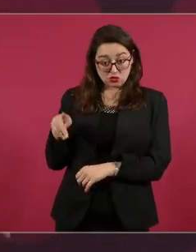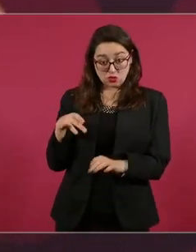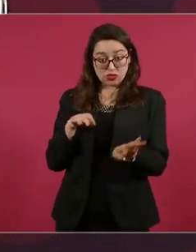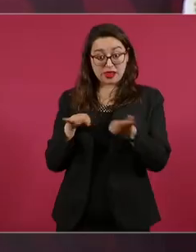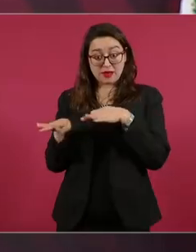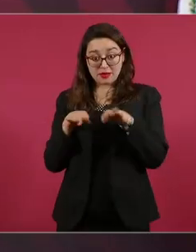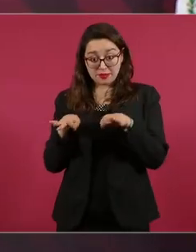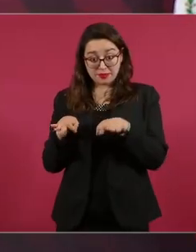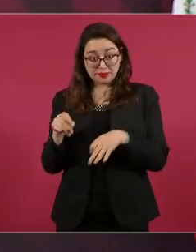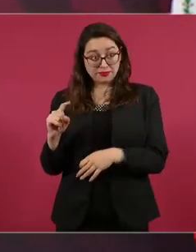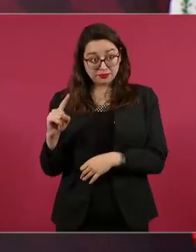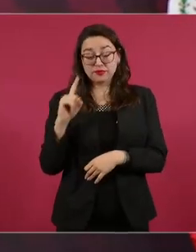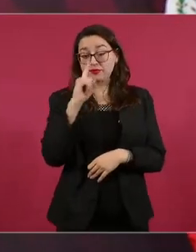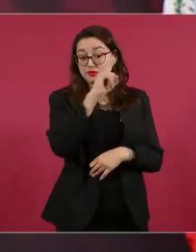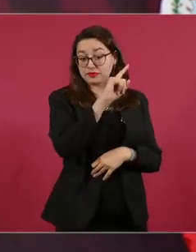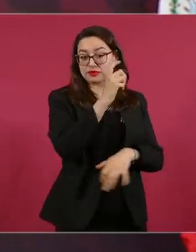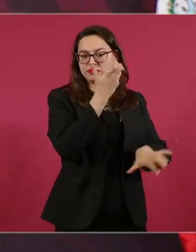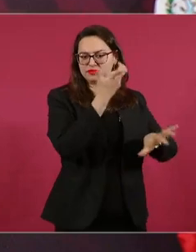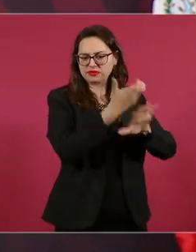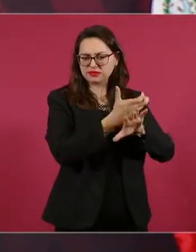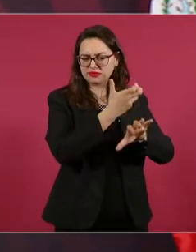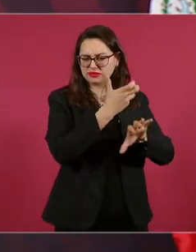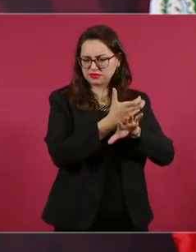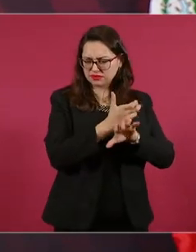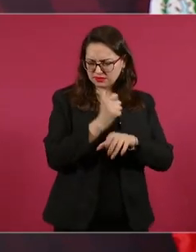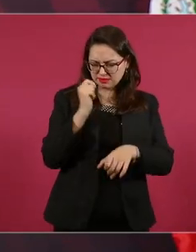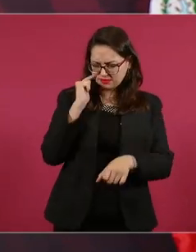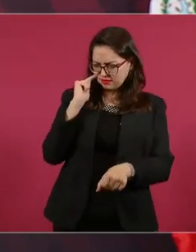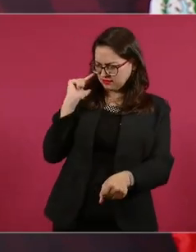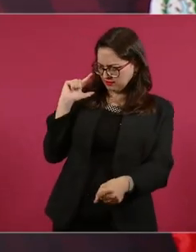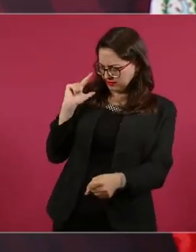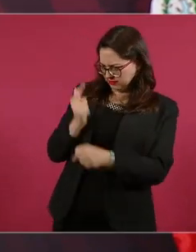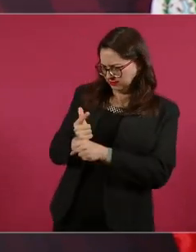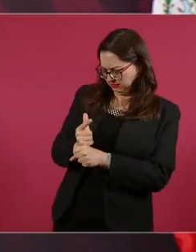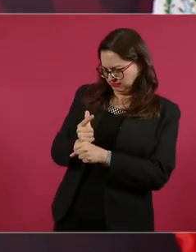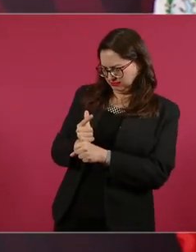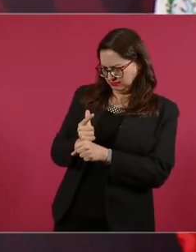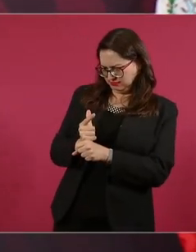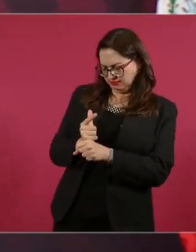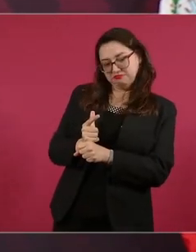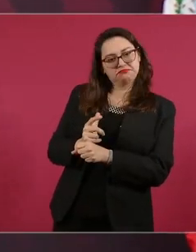como lo hacen los estadounidenses,